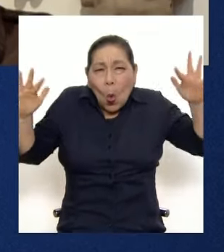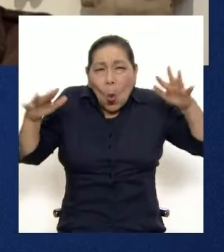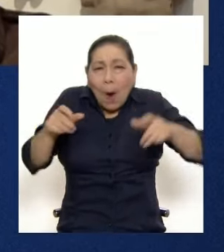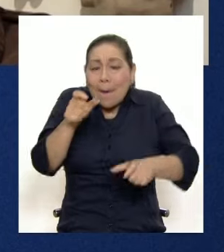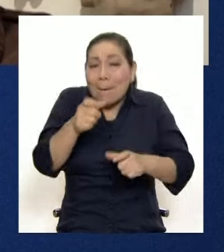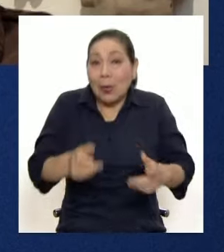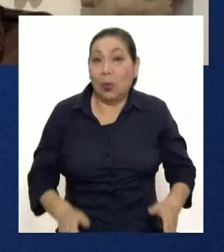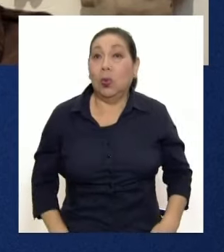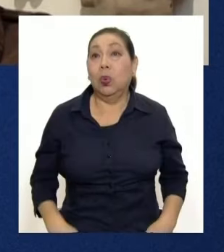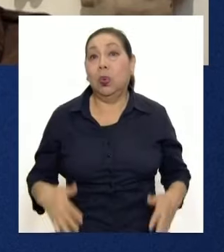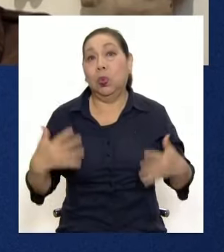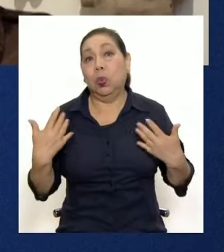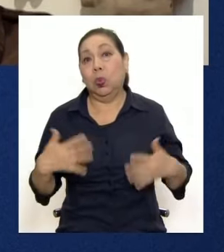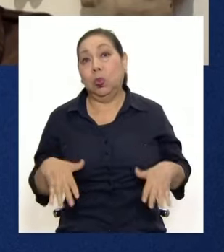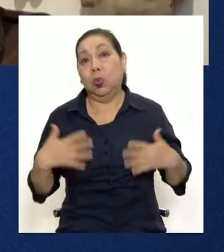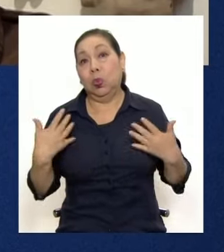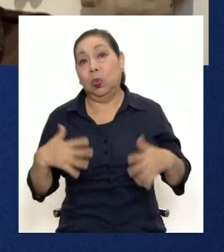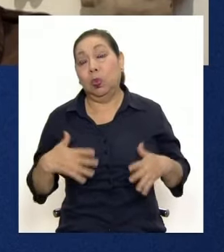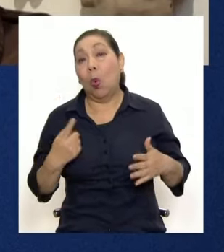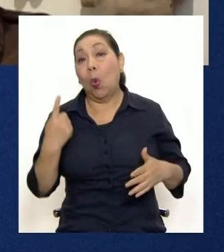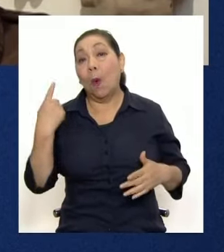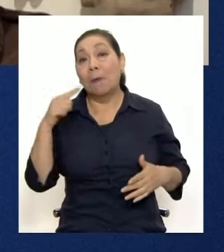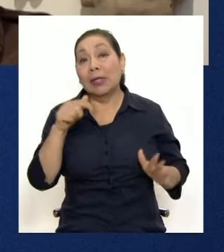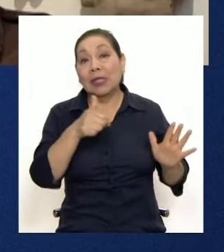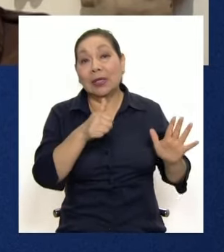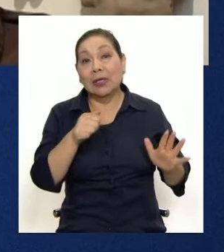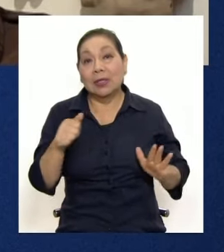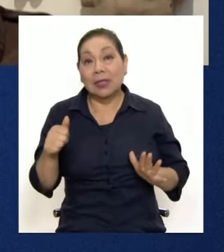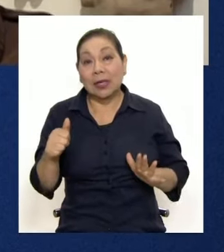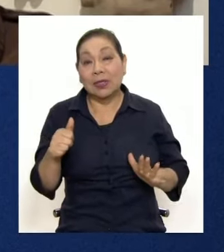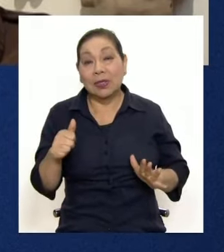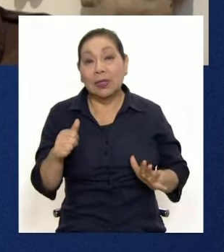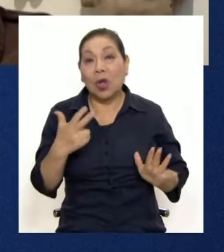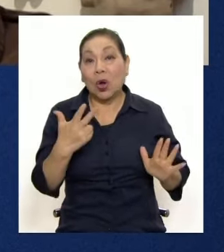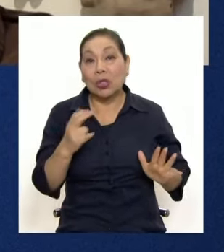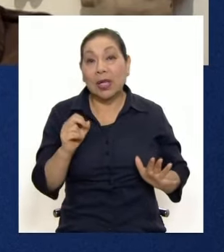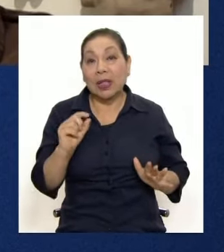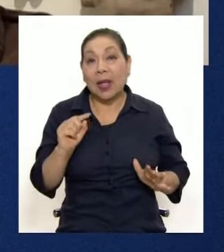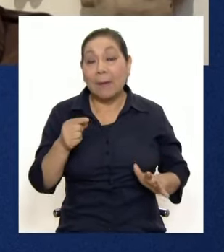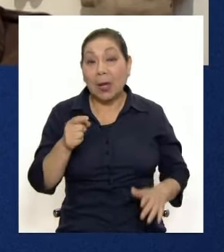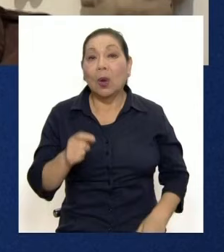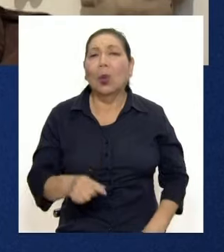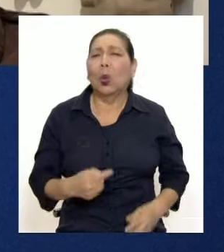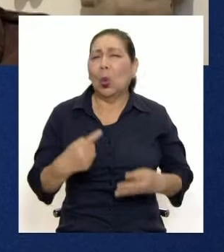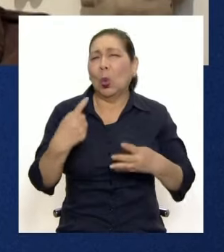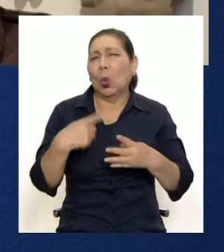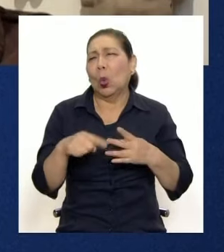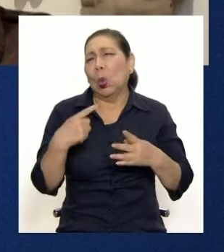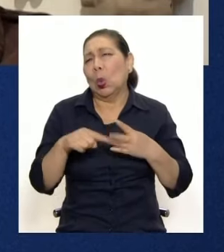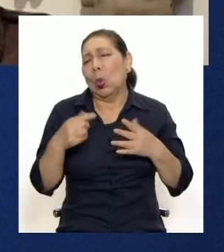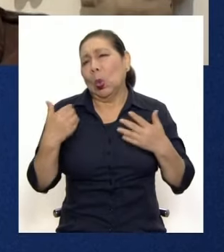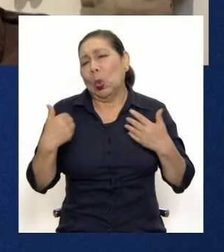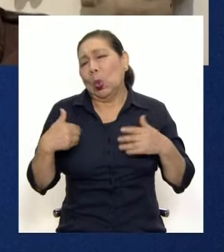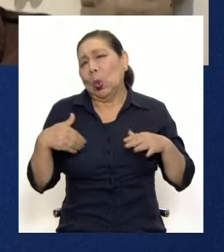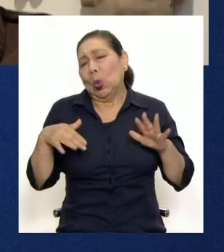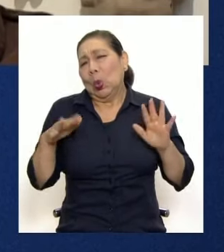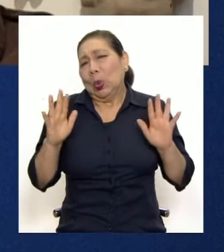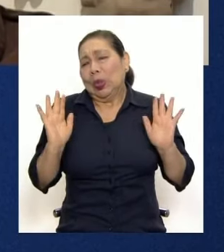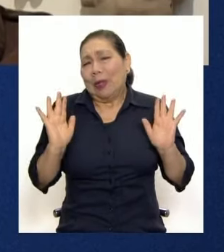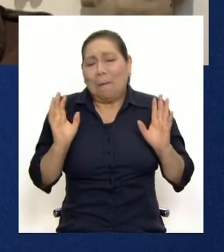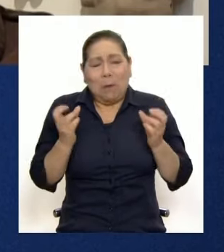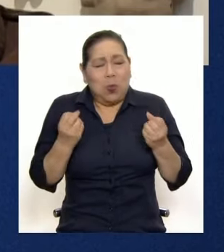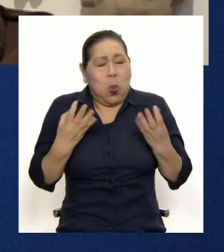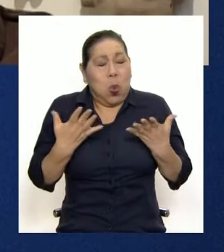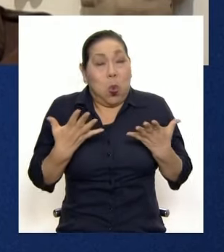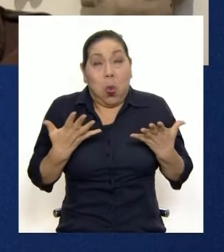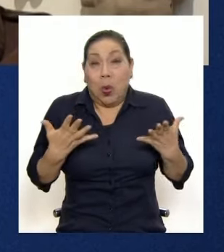gente pagando registrado 1,6 80,000 personas menos de 7 mes la tierra la geografía las hacen